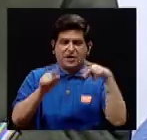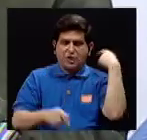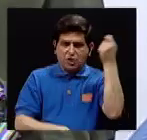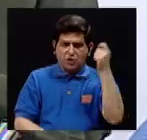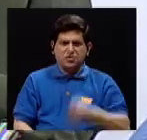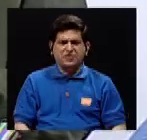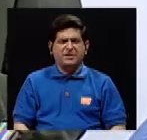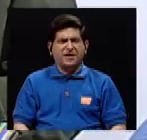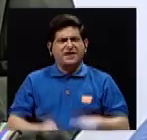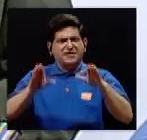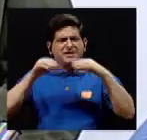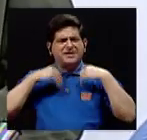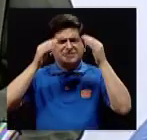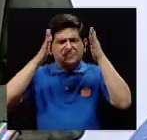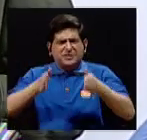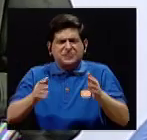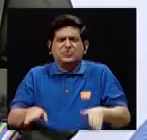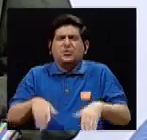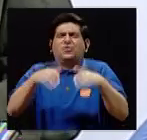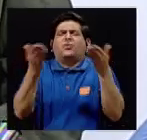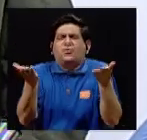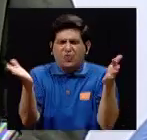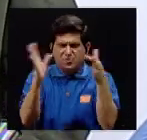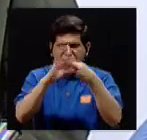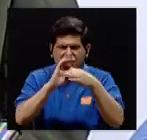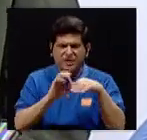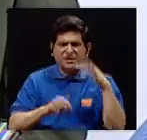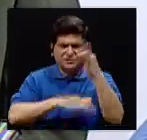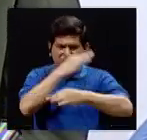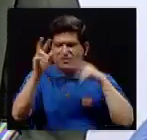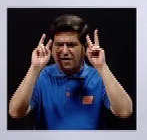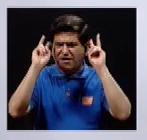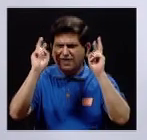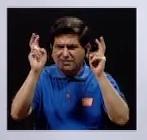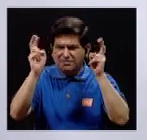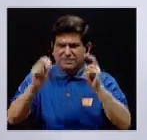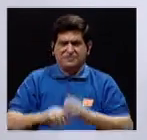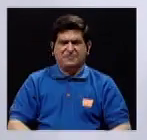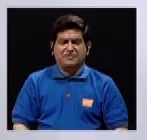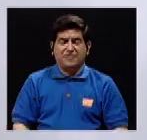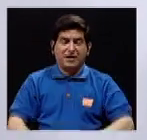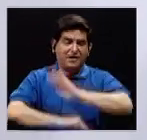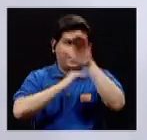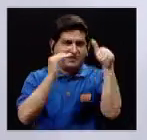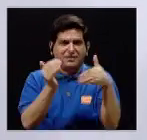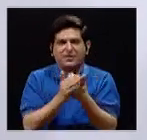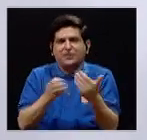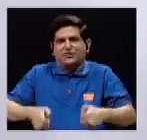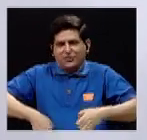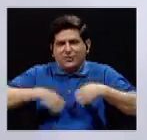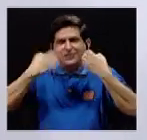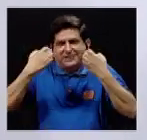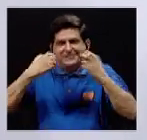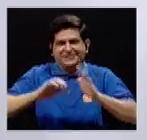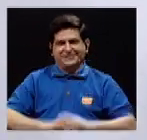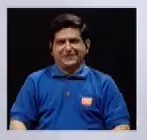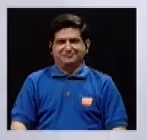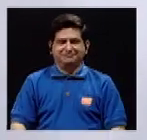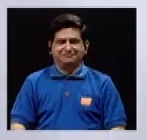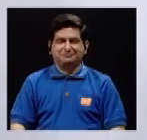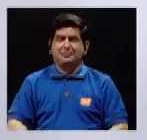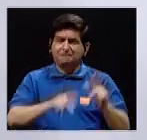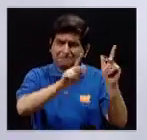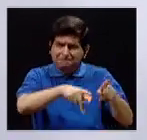cómo es la acogida de Estos maestros y estas maestras con respecto a estee tipo de ideas muy bueno hay de todo verdad eh Hay